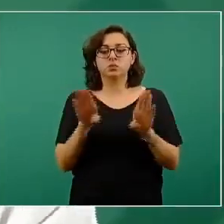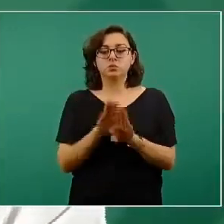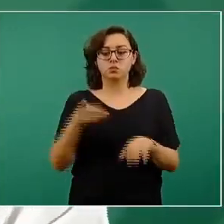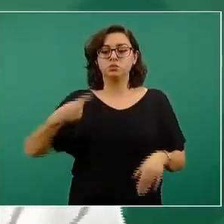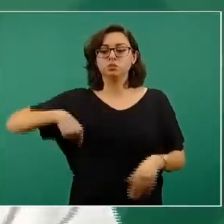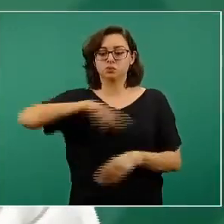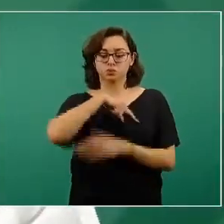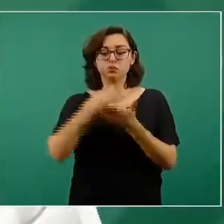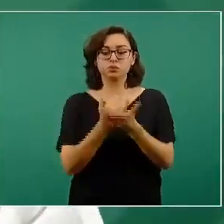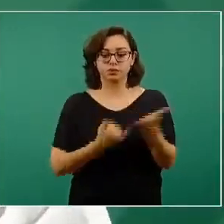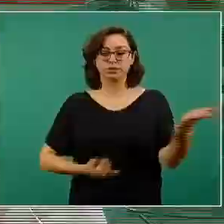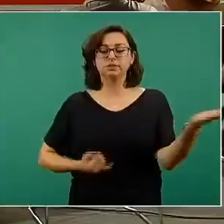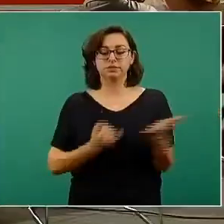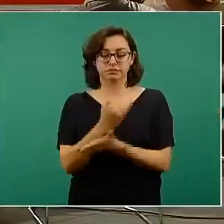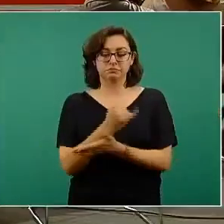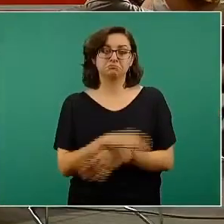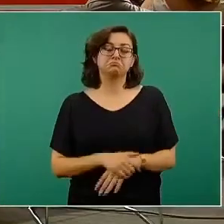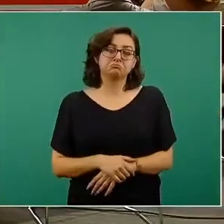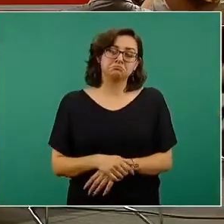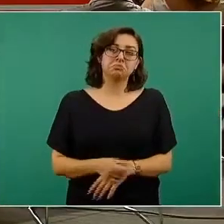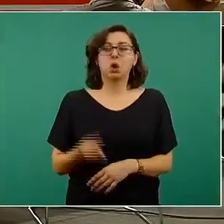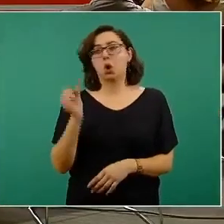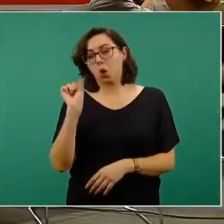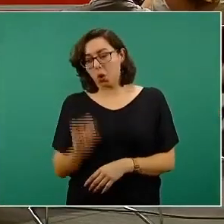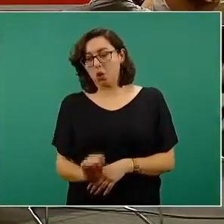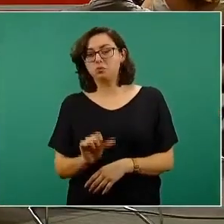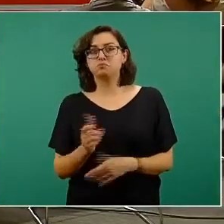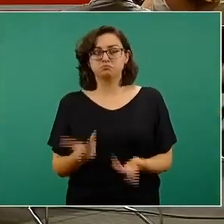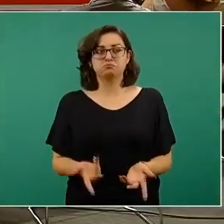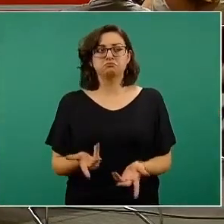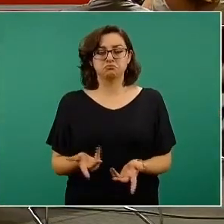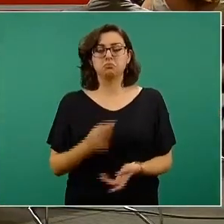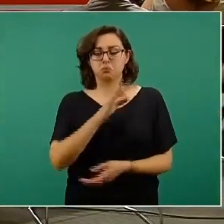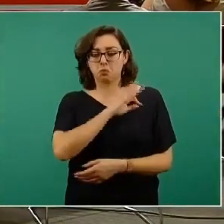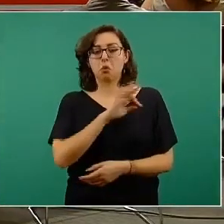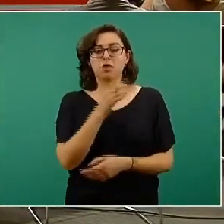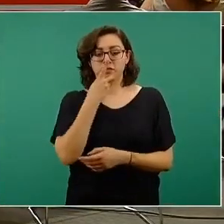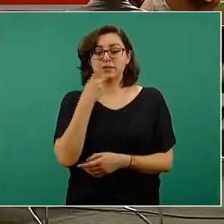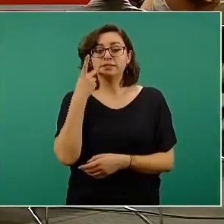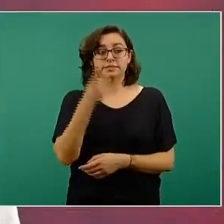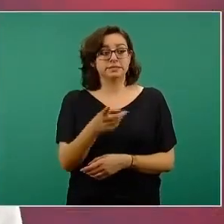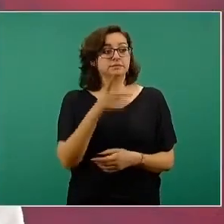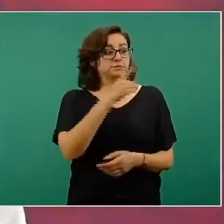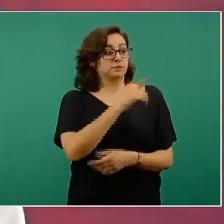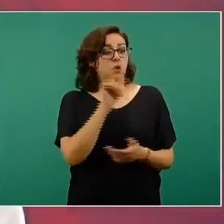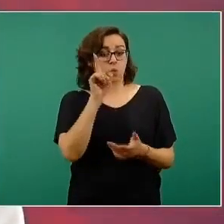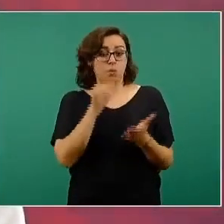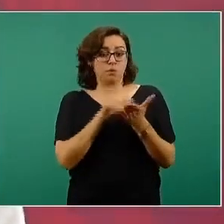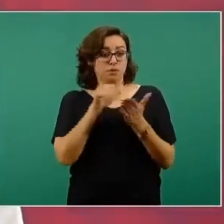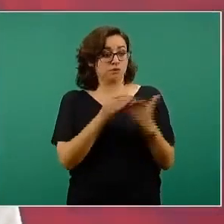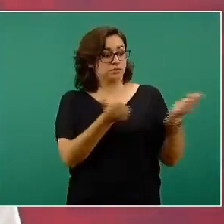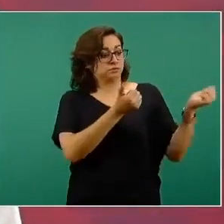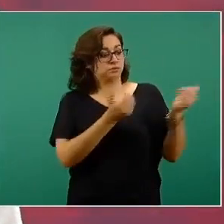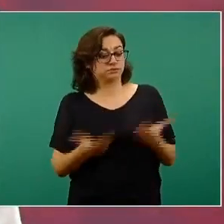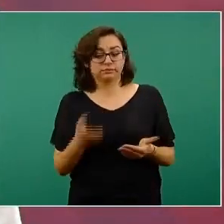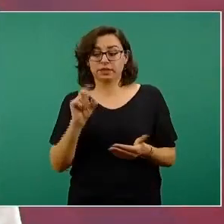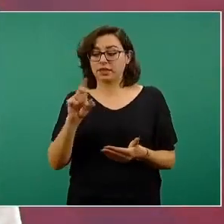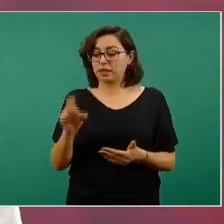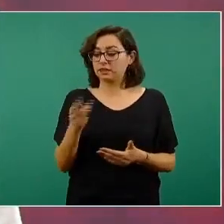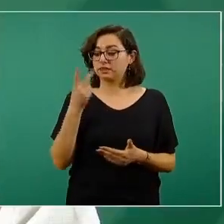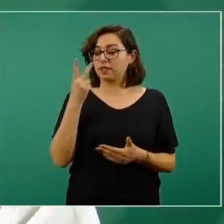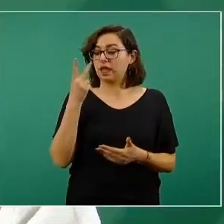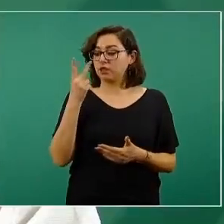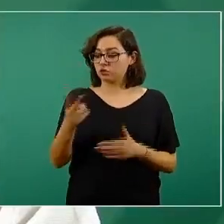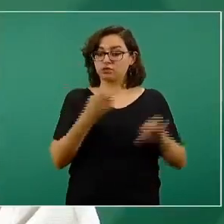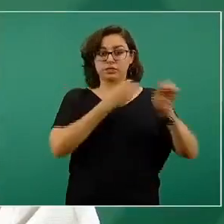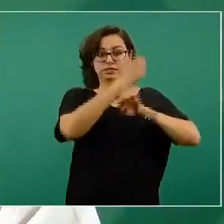respecto. Entonces, hoy podemos decir 32 entidades federativas, ya se incluirán algunas capitales, y